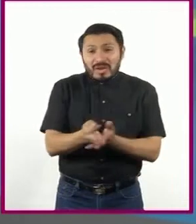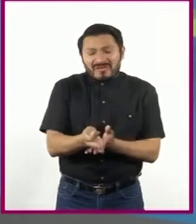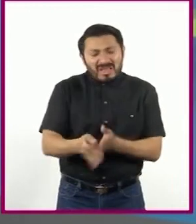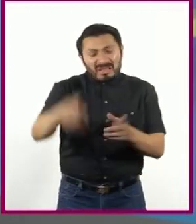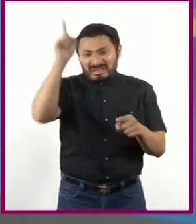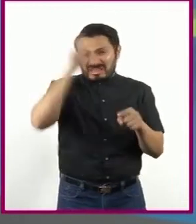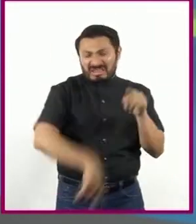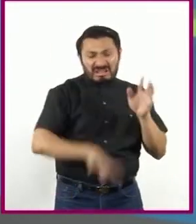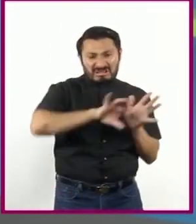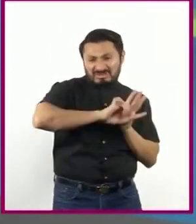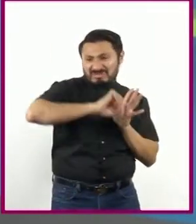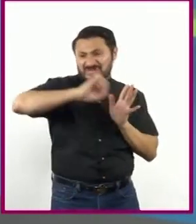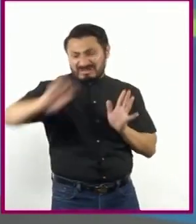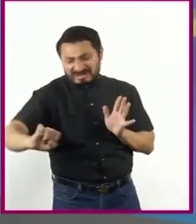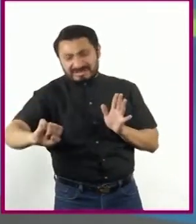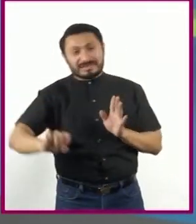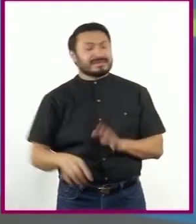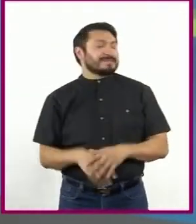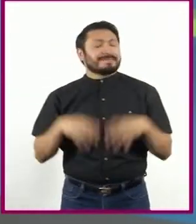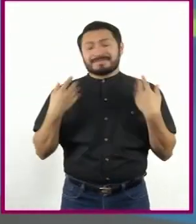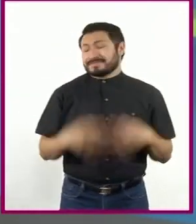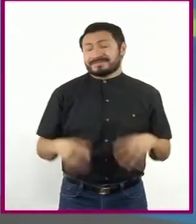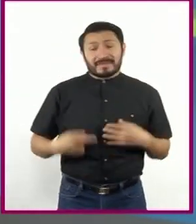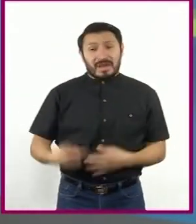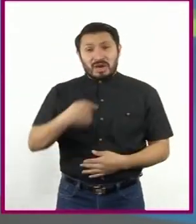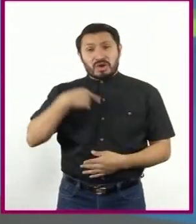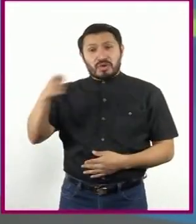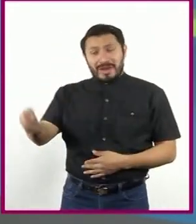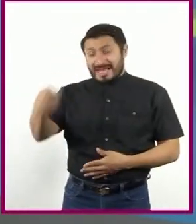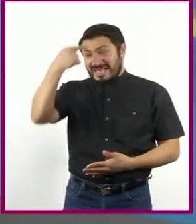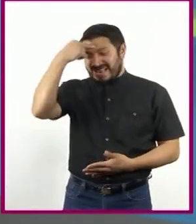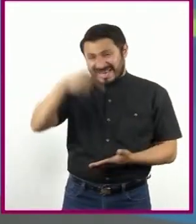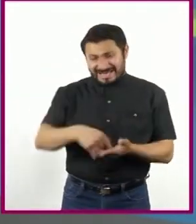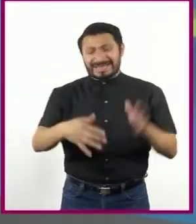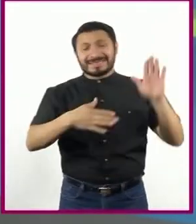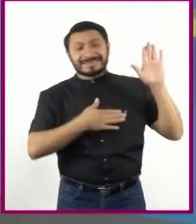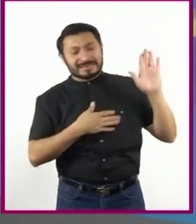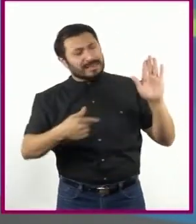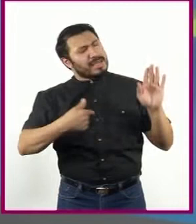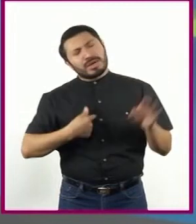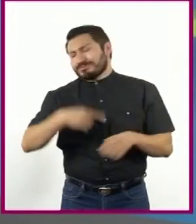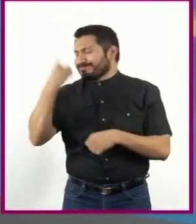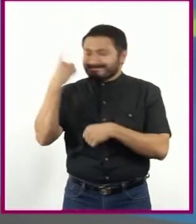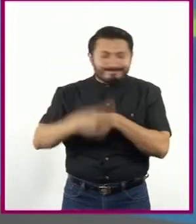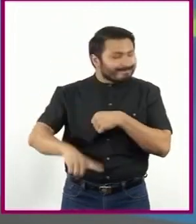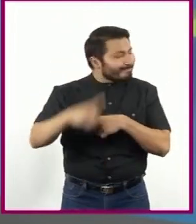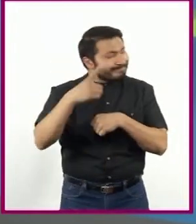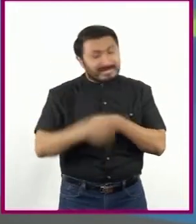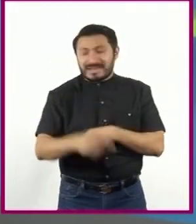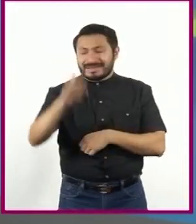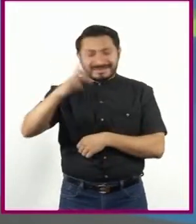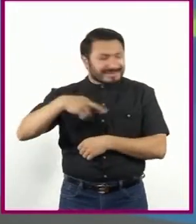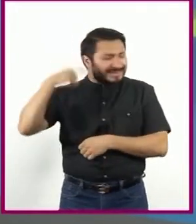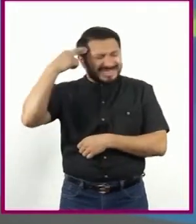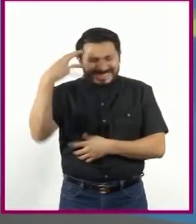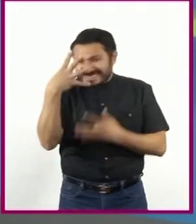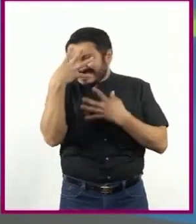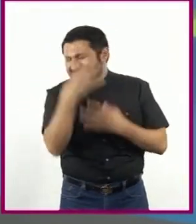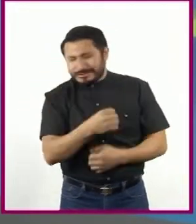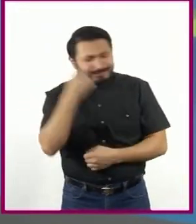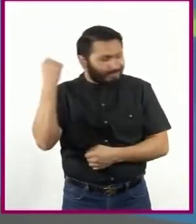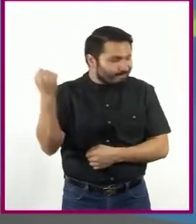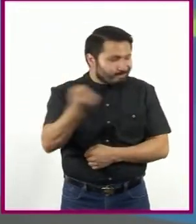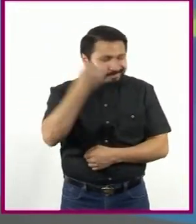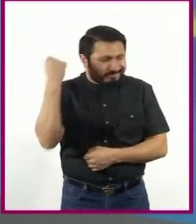deudos. El creer sus promesas fue mi daño. Al mismo tiempo, el rey lamentaba su suerte y mostraba